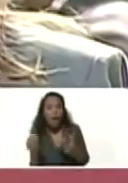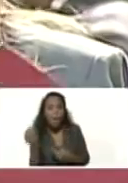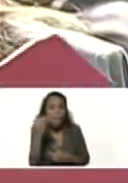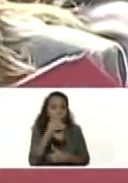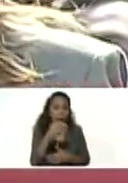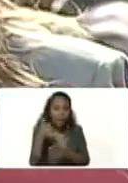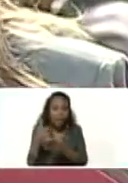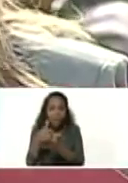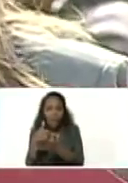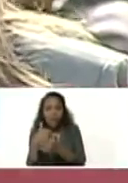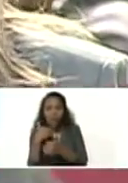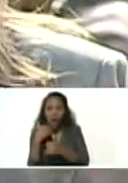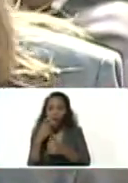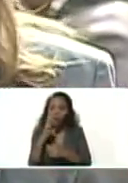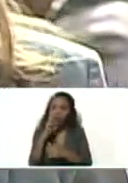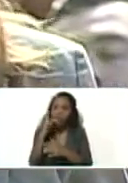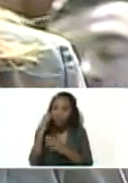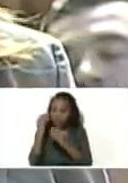atienden